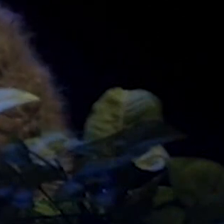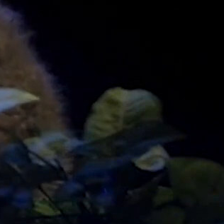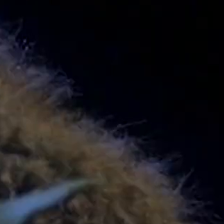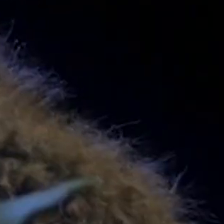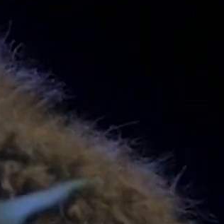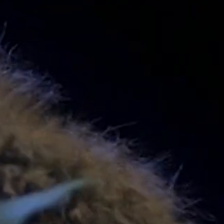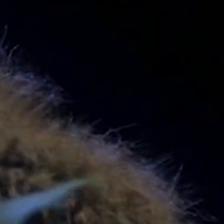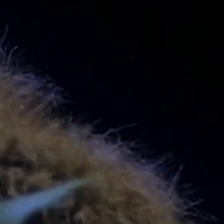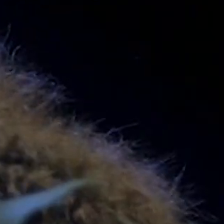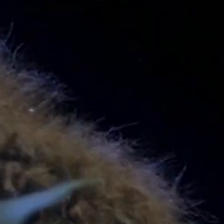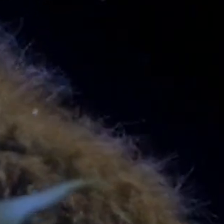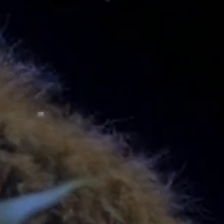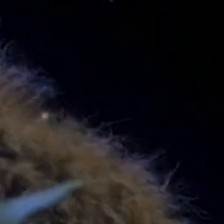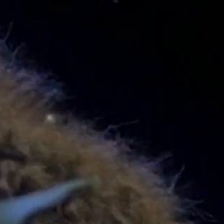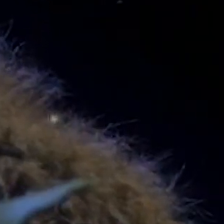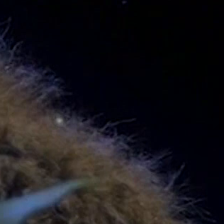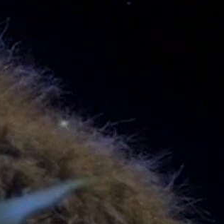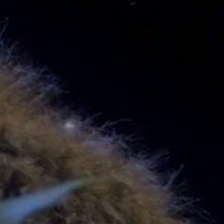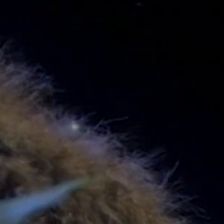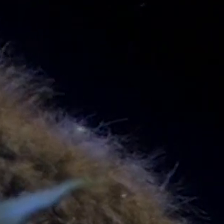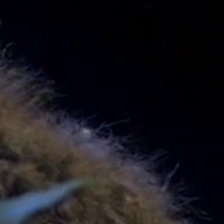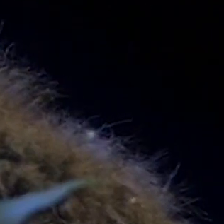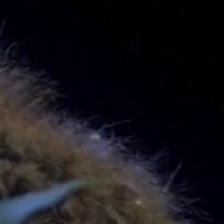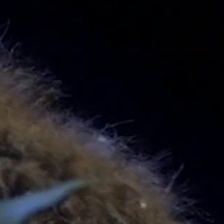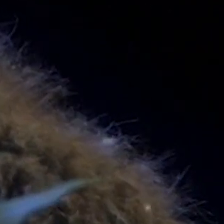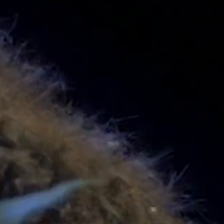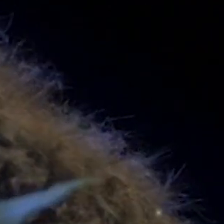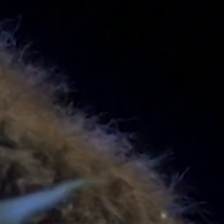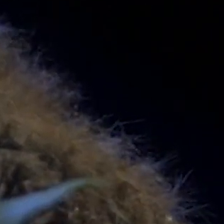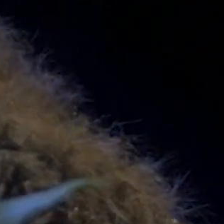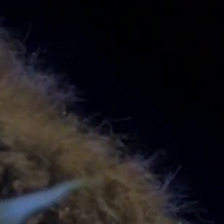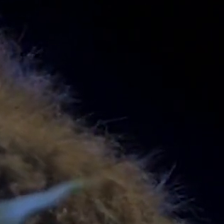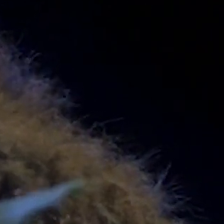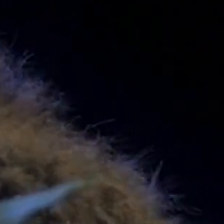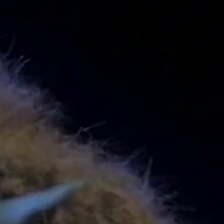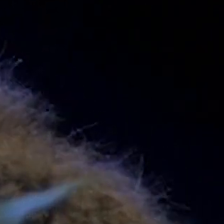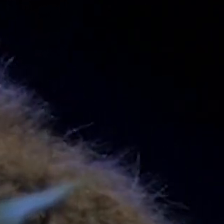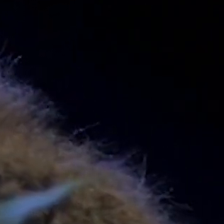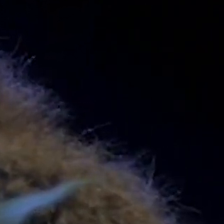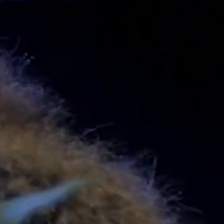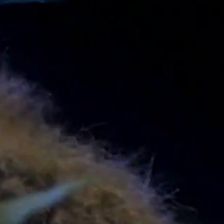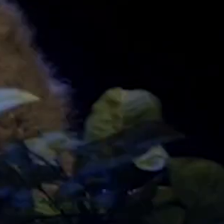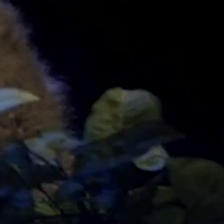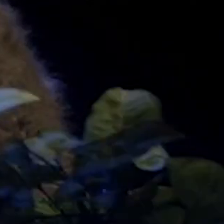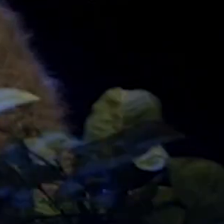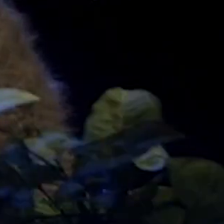Cuando te vayas a dormir,